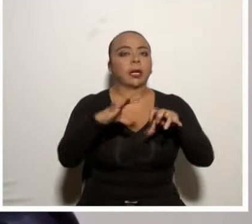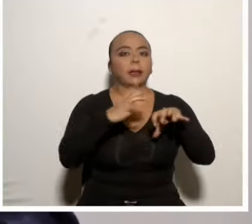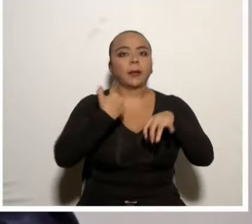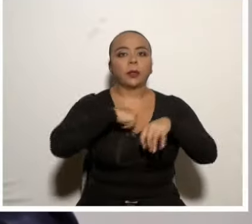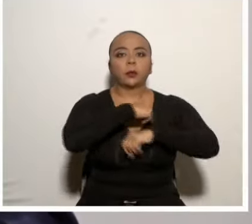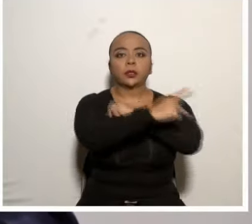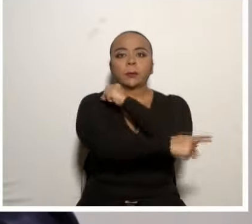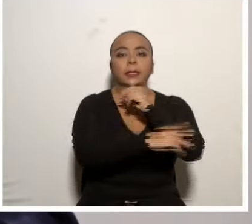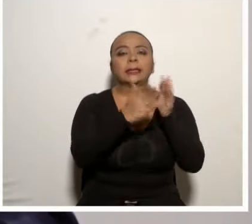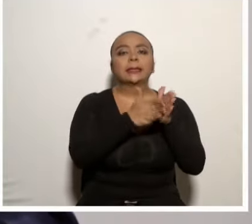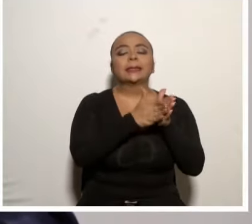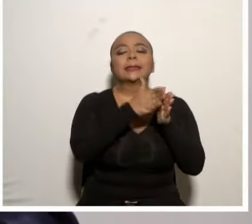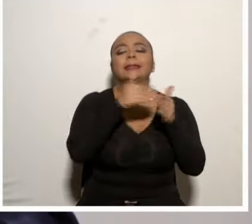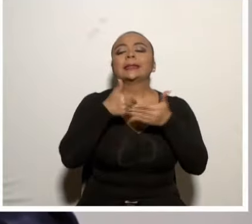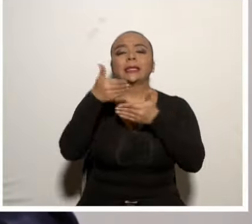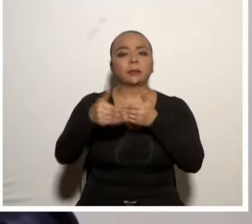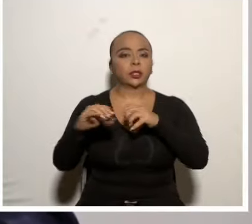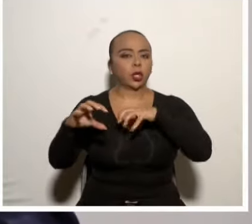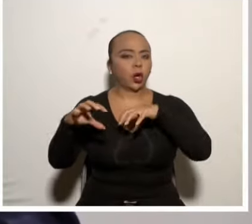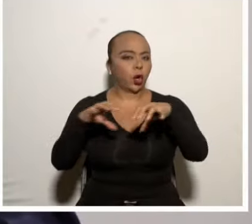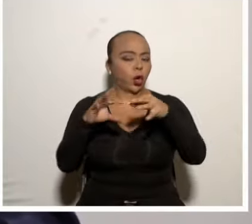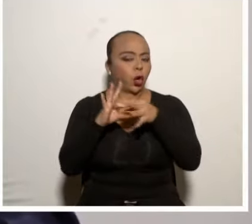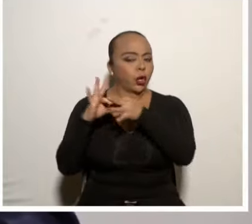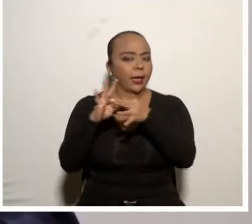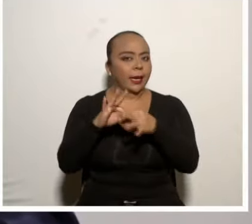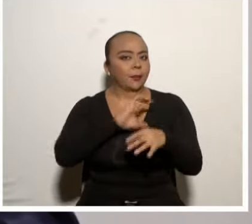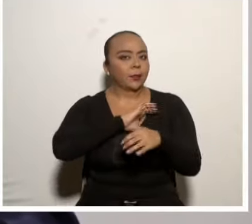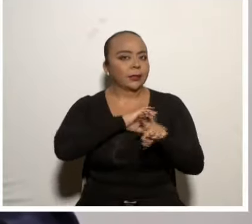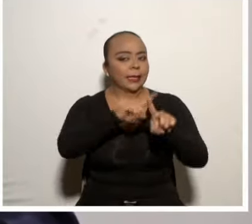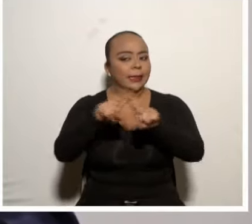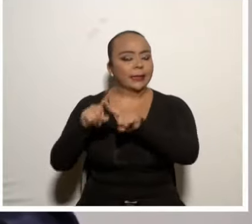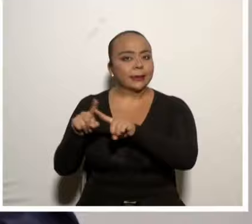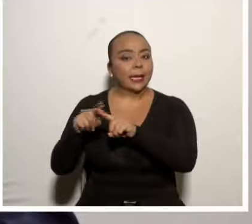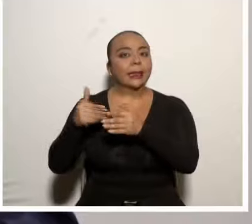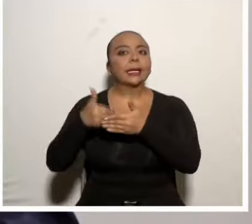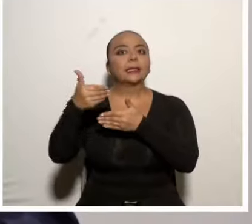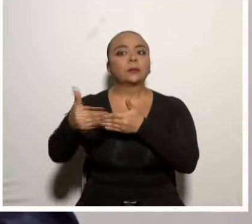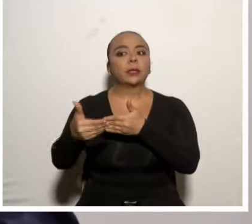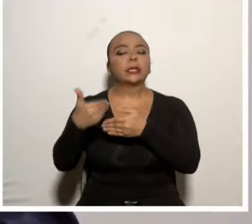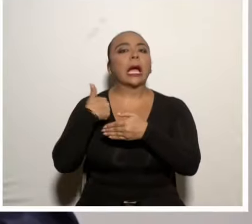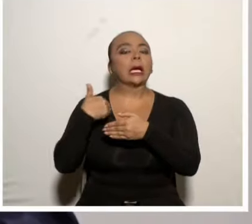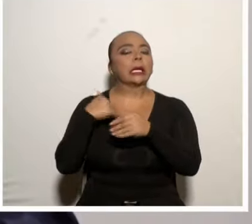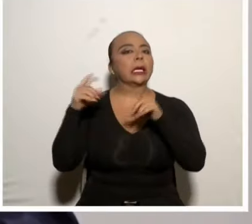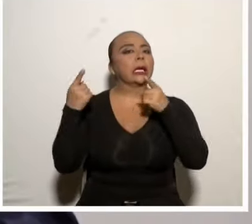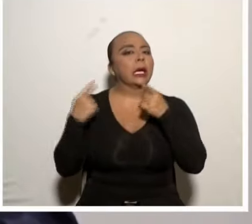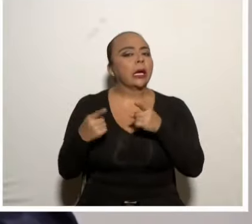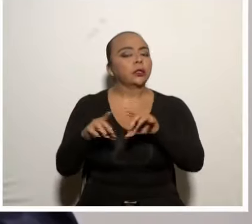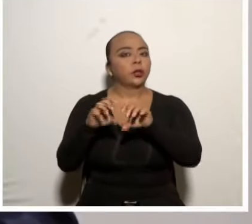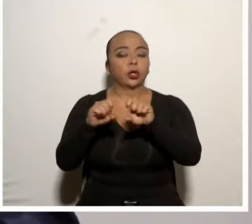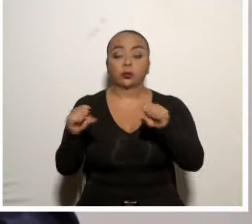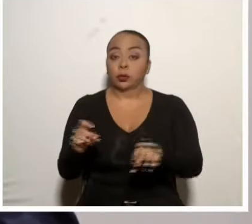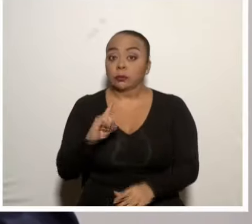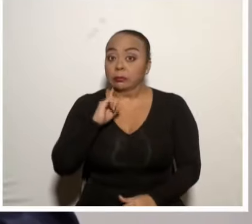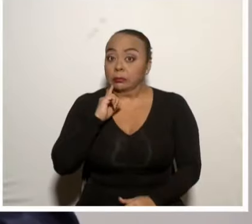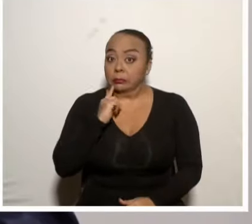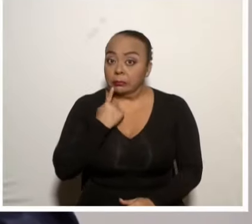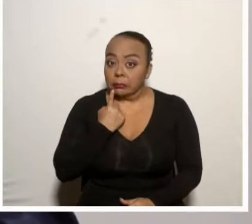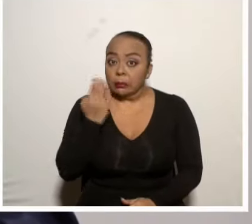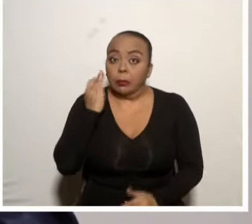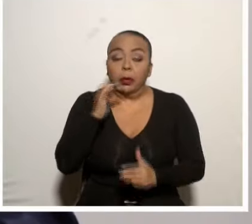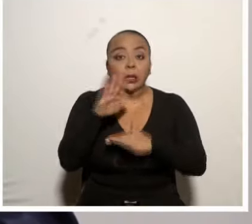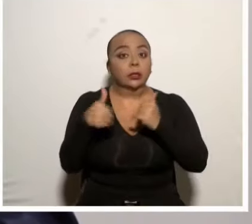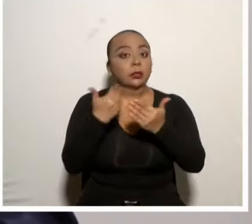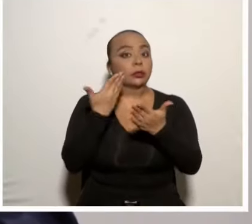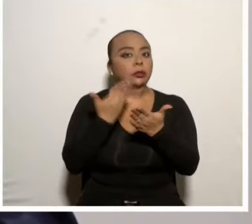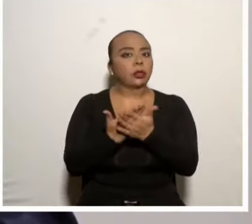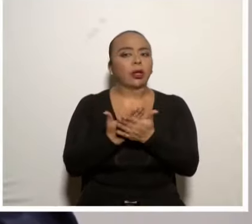que coordinar las policías distintas y luego hay que estudiar unos casos de corrupción muy graves, porque todo lo que